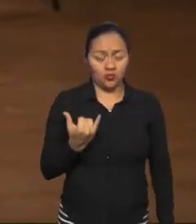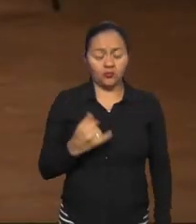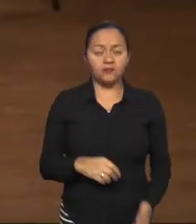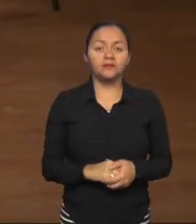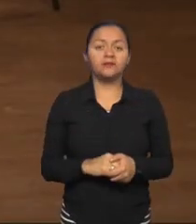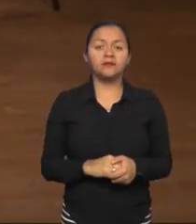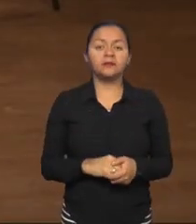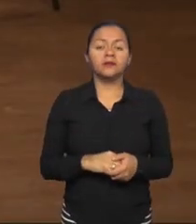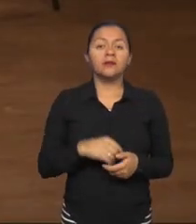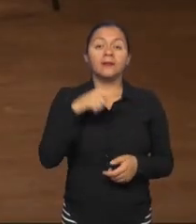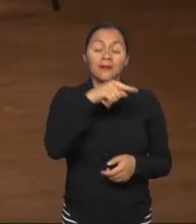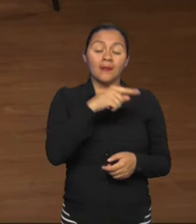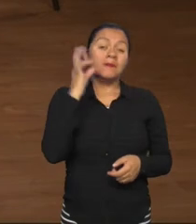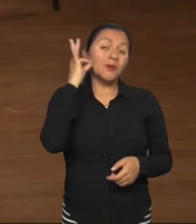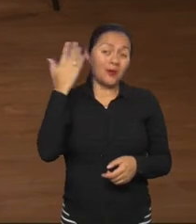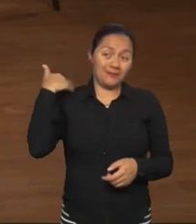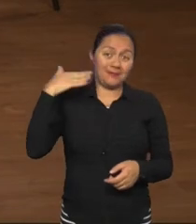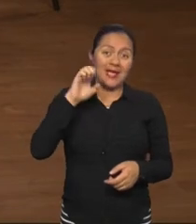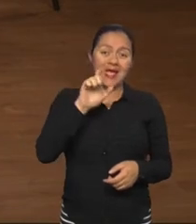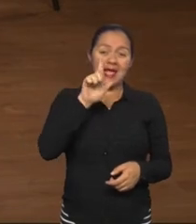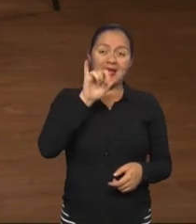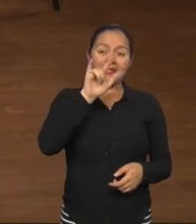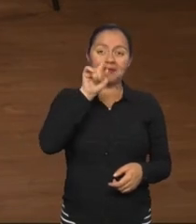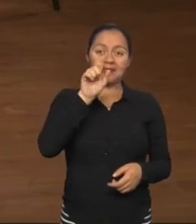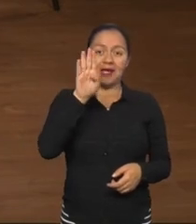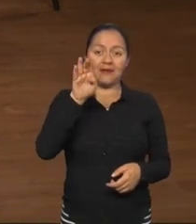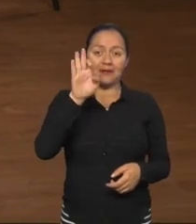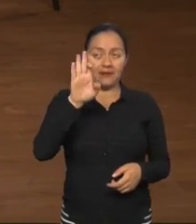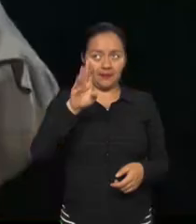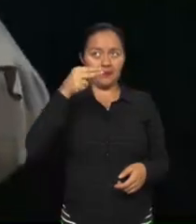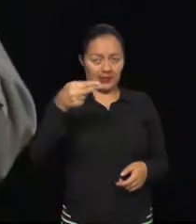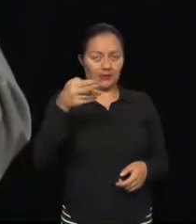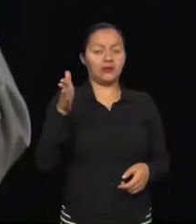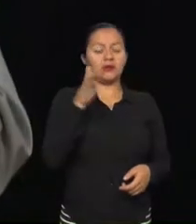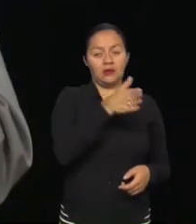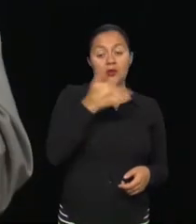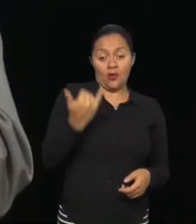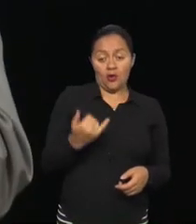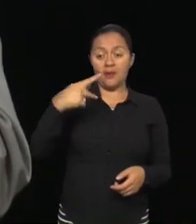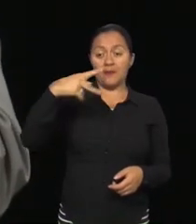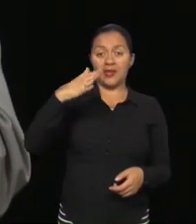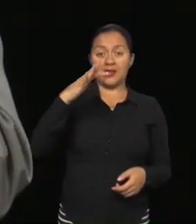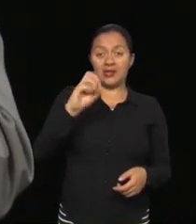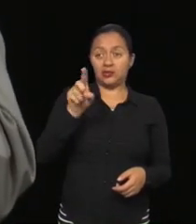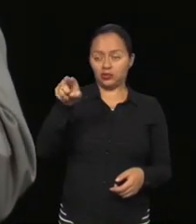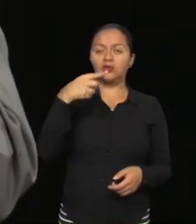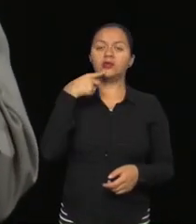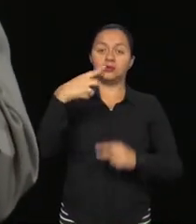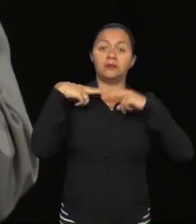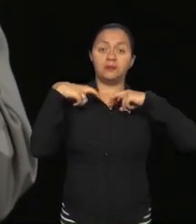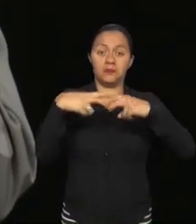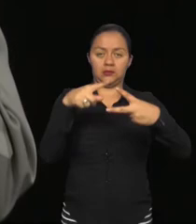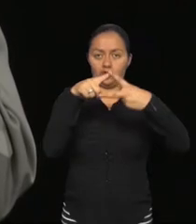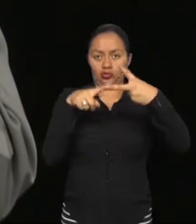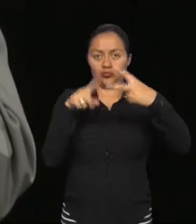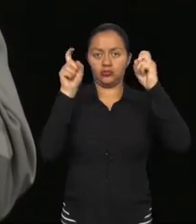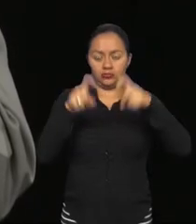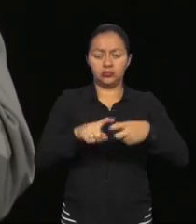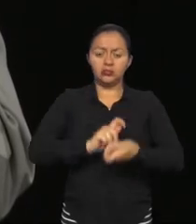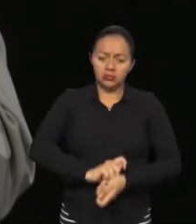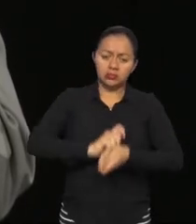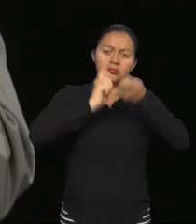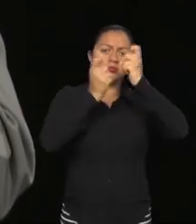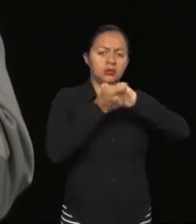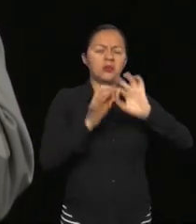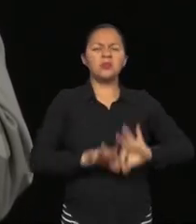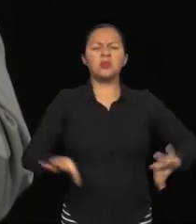hicieron un proceso importante donde pensamos que podemos cambiar cosas importantes. ¿Cuál es el